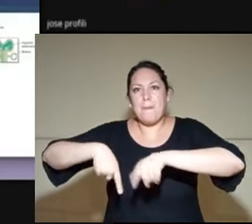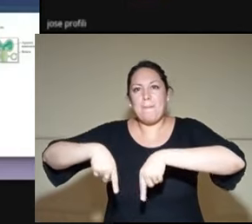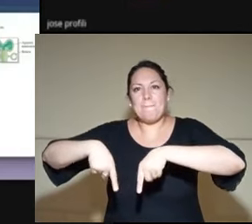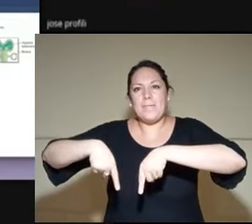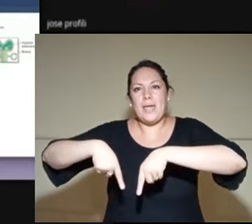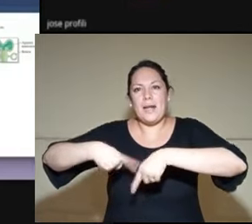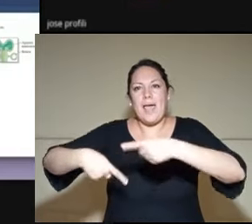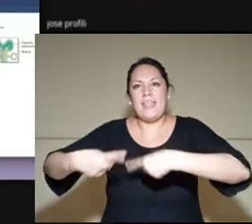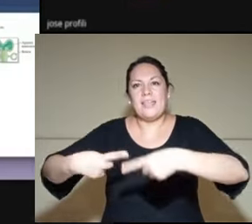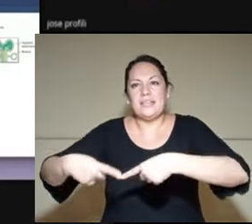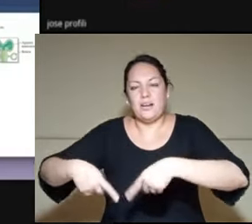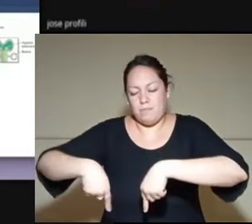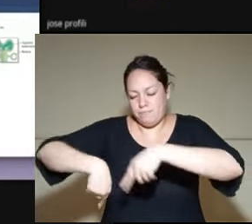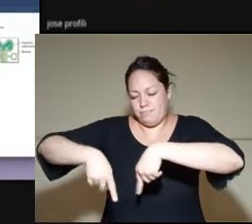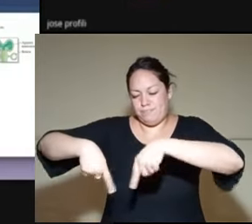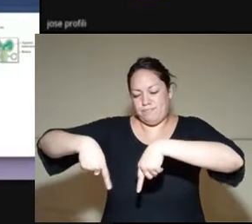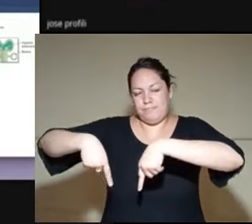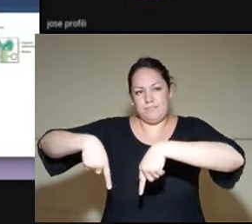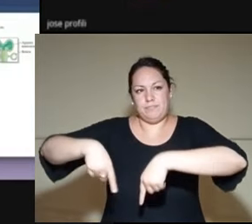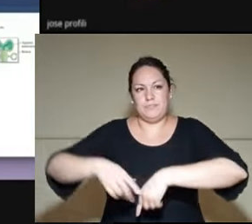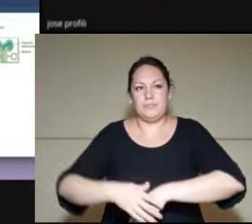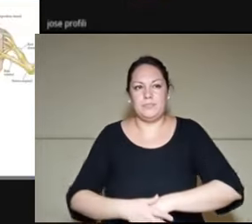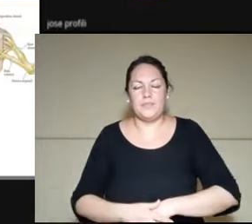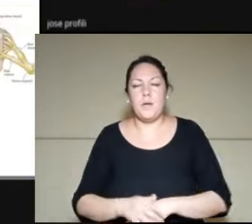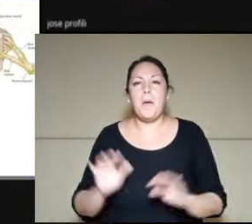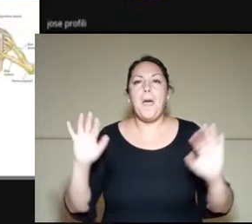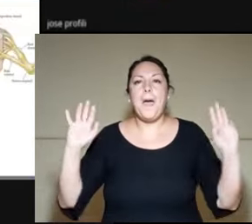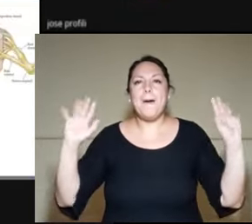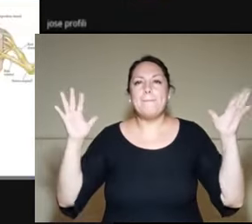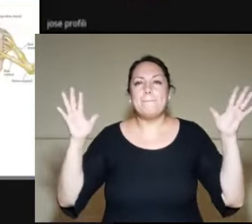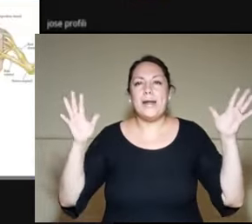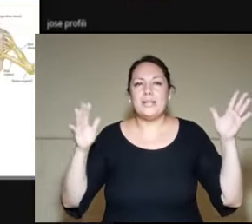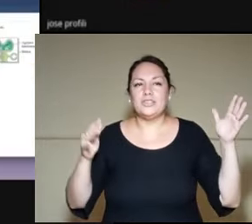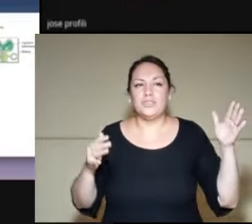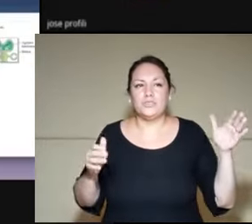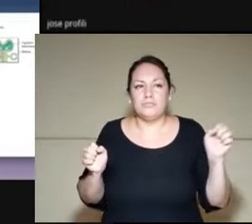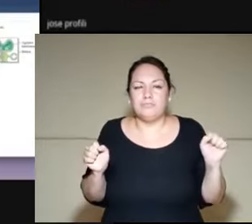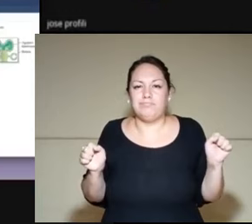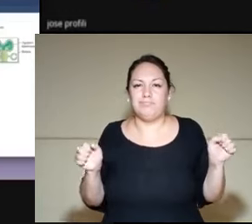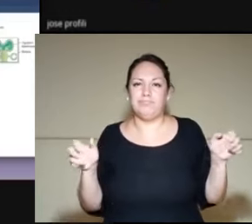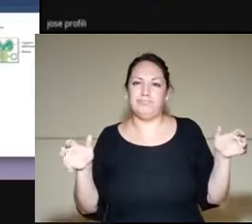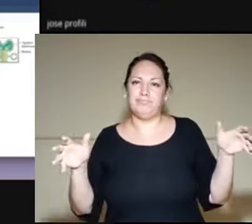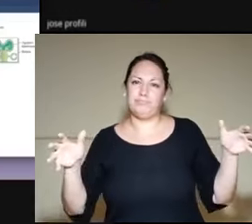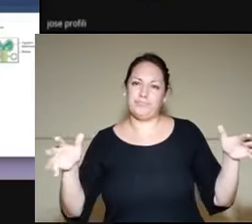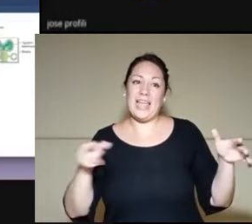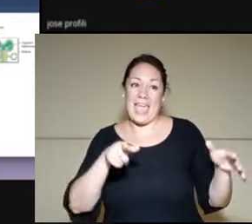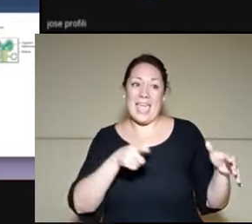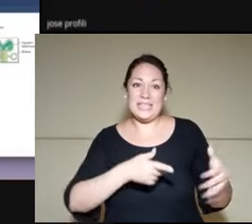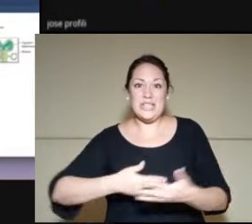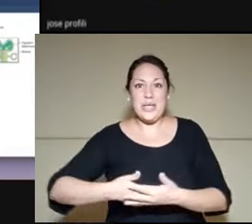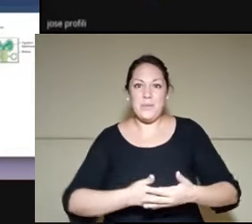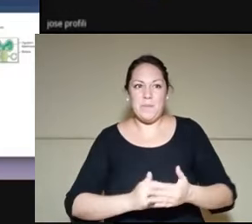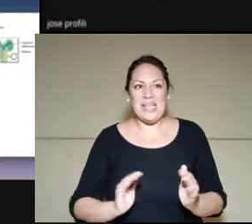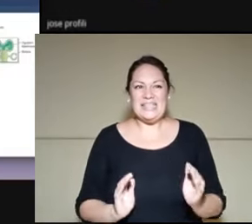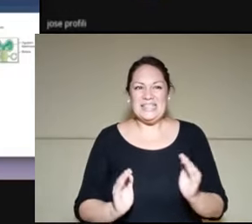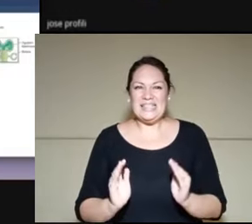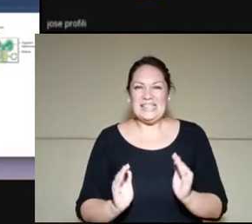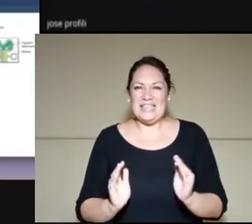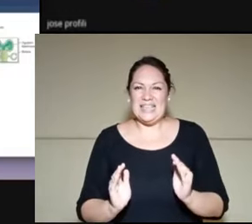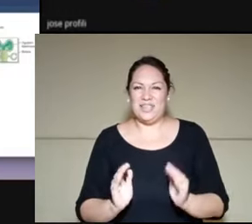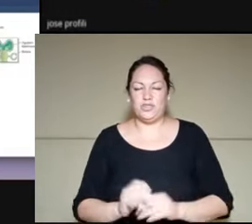piernas, fíjense, para desarrollar después las piernas, los brazos, fíjense, esto es un